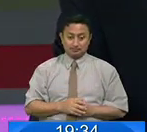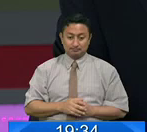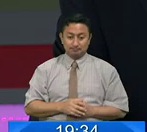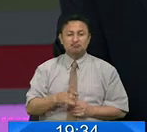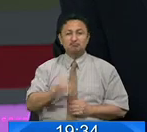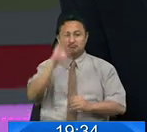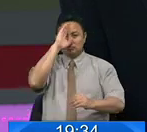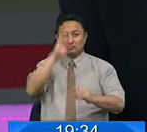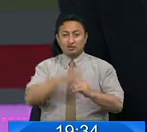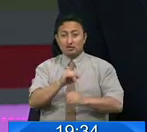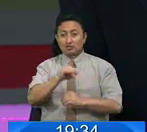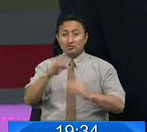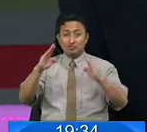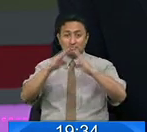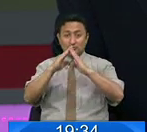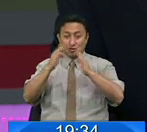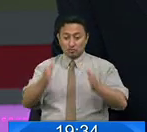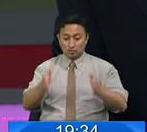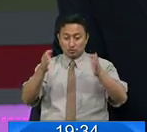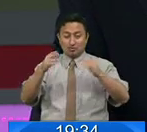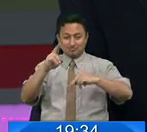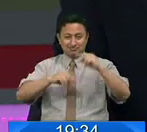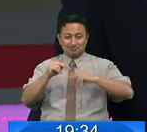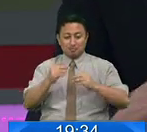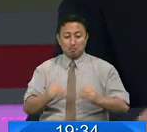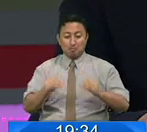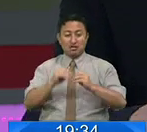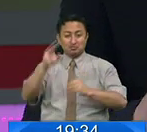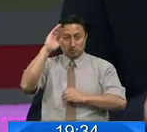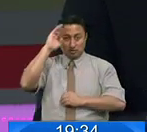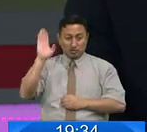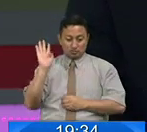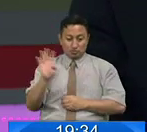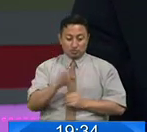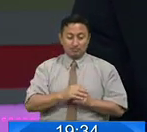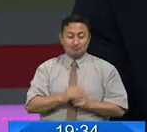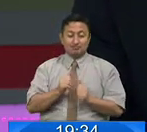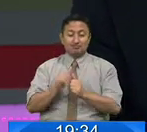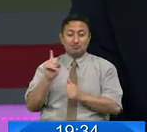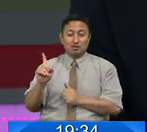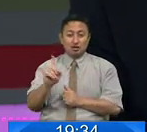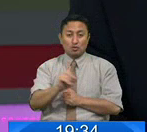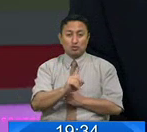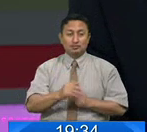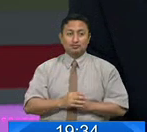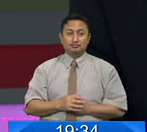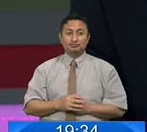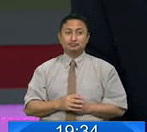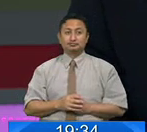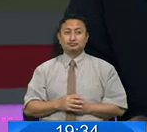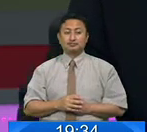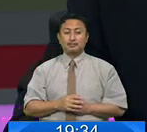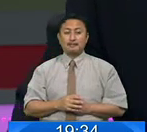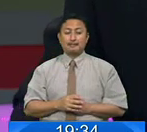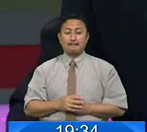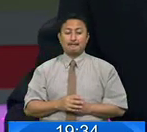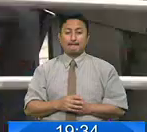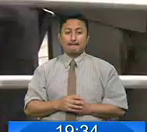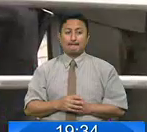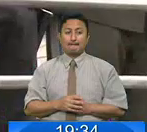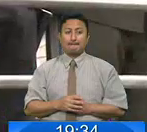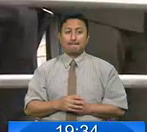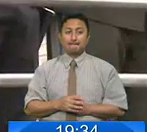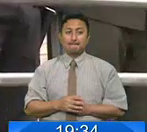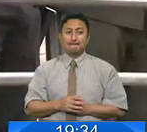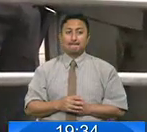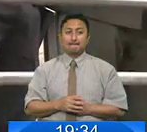potenciar la infraestructura e incrementar el número de uniformados asignados en cada centro de vigilancia buenas noticias me al